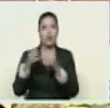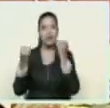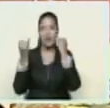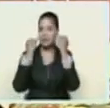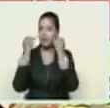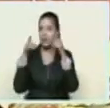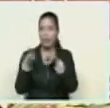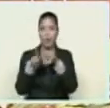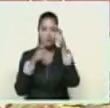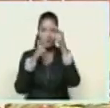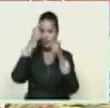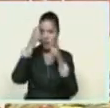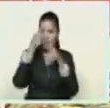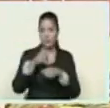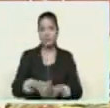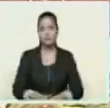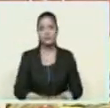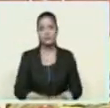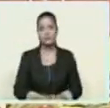chávez